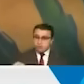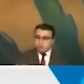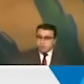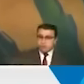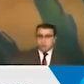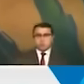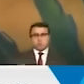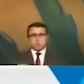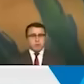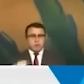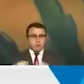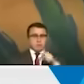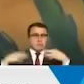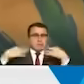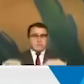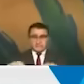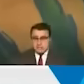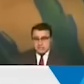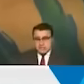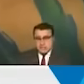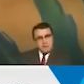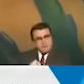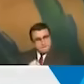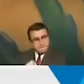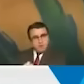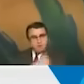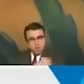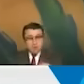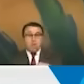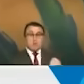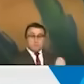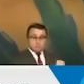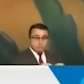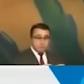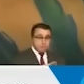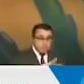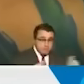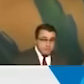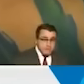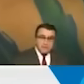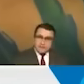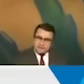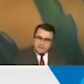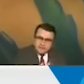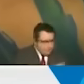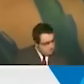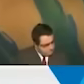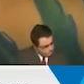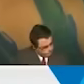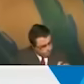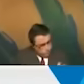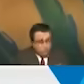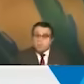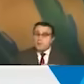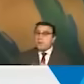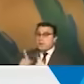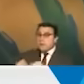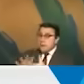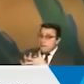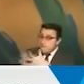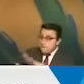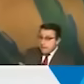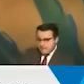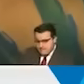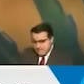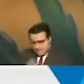poder de la diversidad del poder de la cultura del poder de la paz del poder de